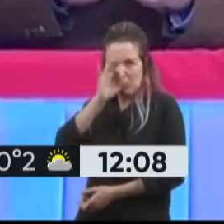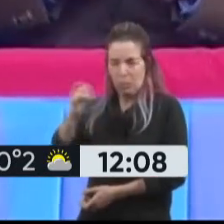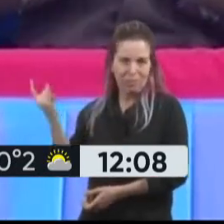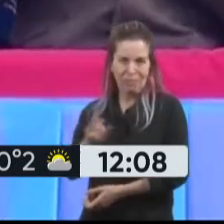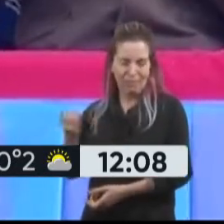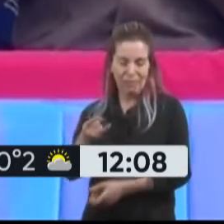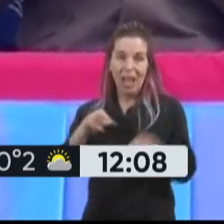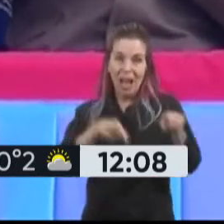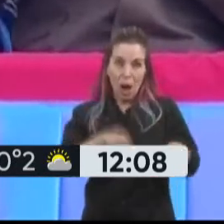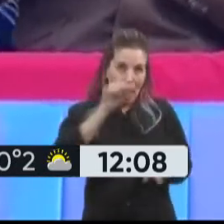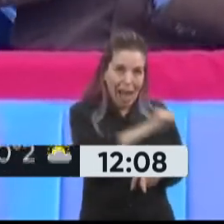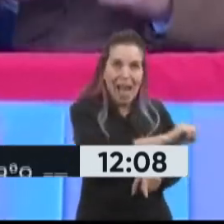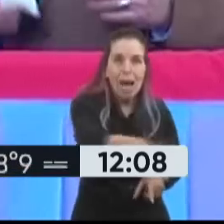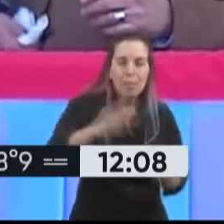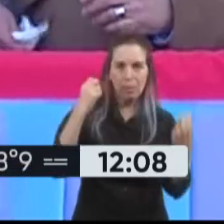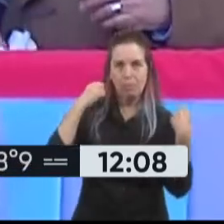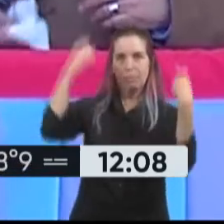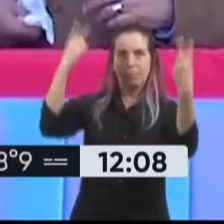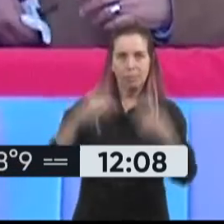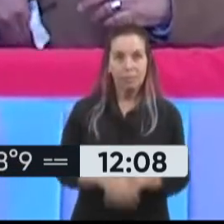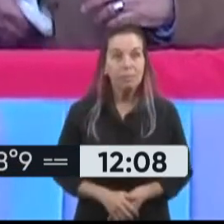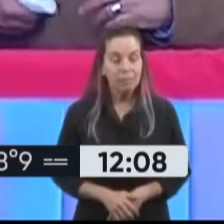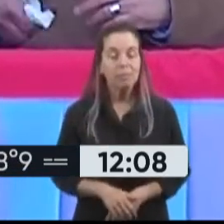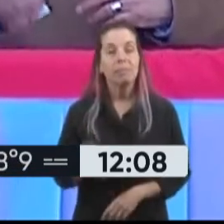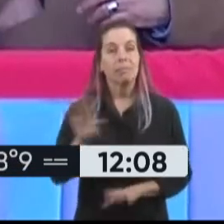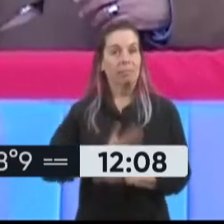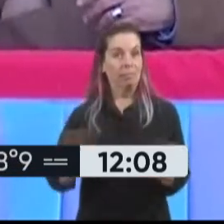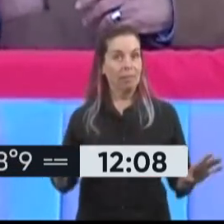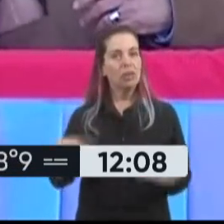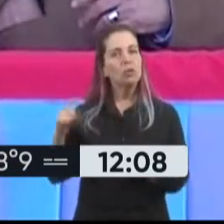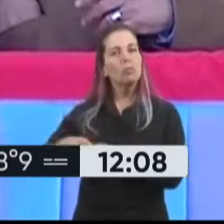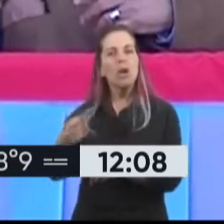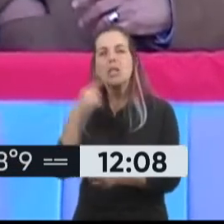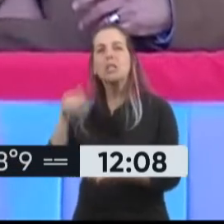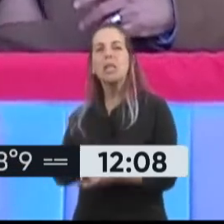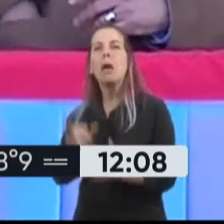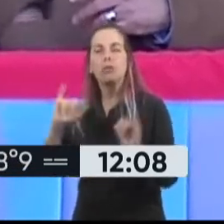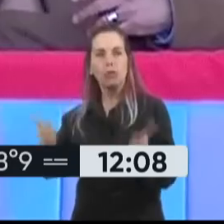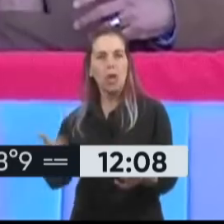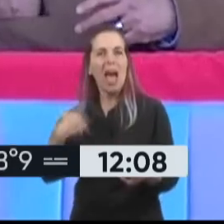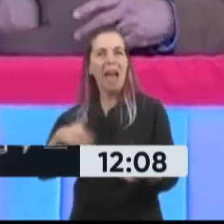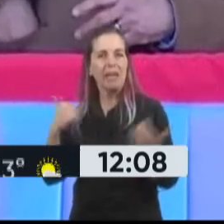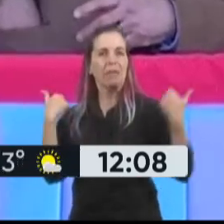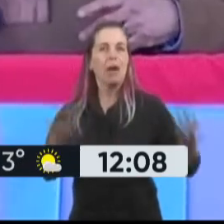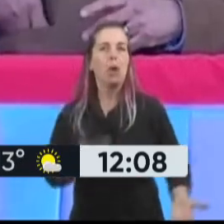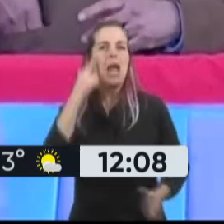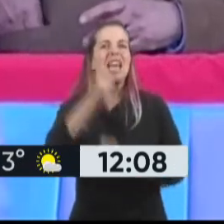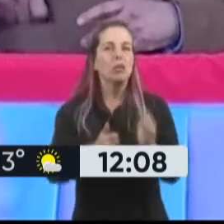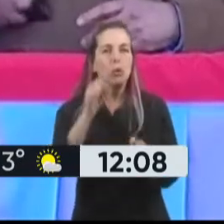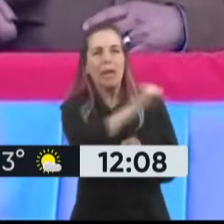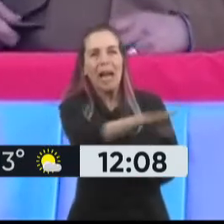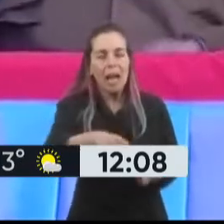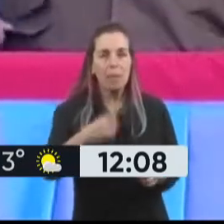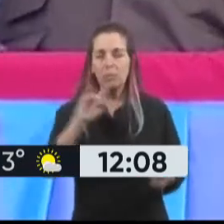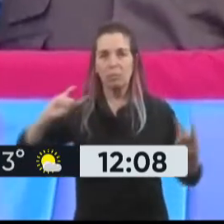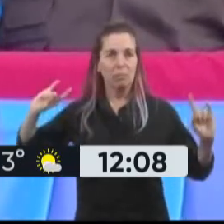como una verdadera quimera. Y en vez de convertirnos en el país industrial que nos prometían, se dilapidaron toda la riqueza que